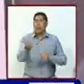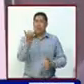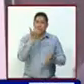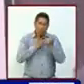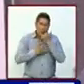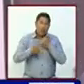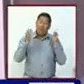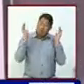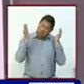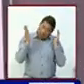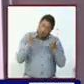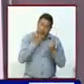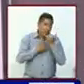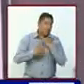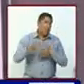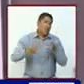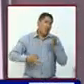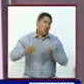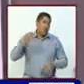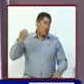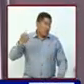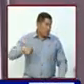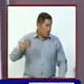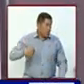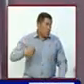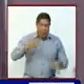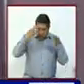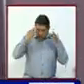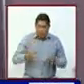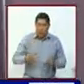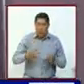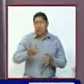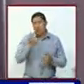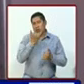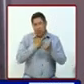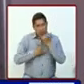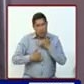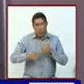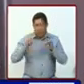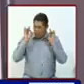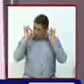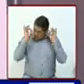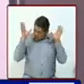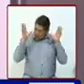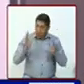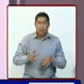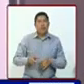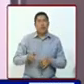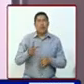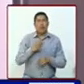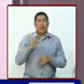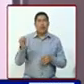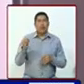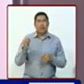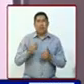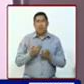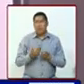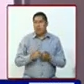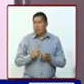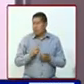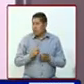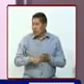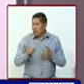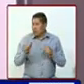incurrido, aparentemente, será la justicia la que se encargue de definir, en delitos gravísimos, por supuesto, como son